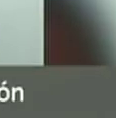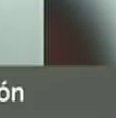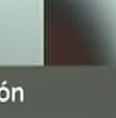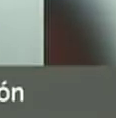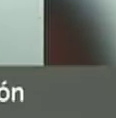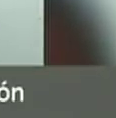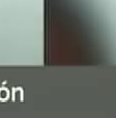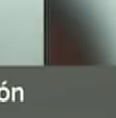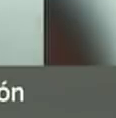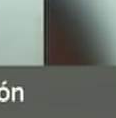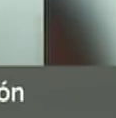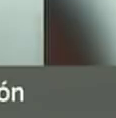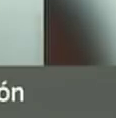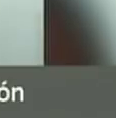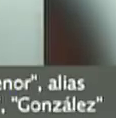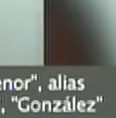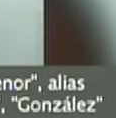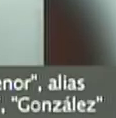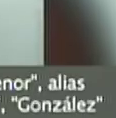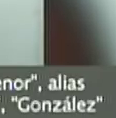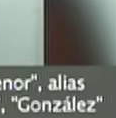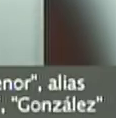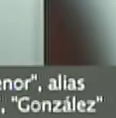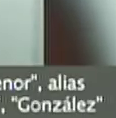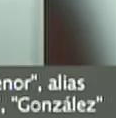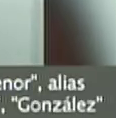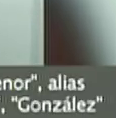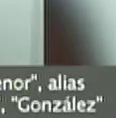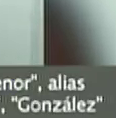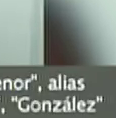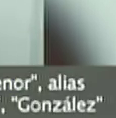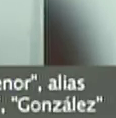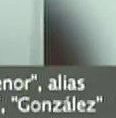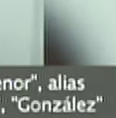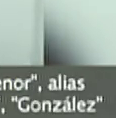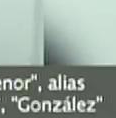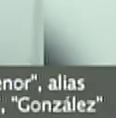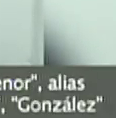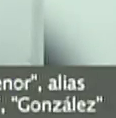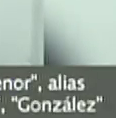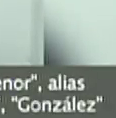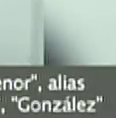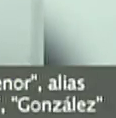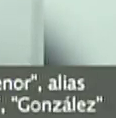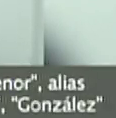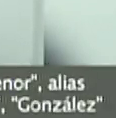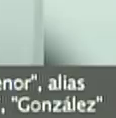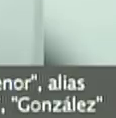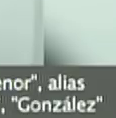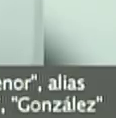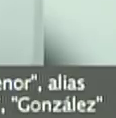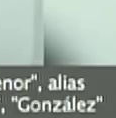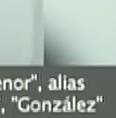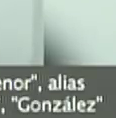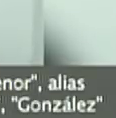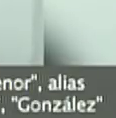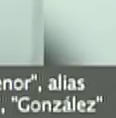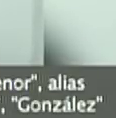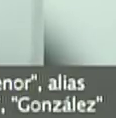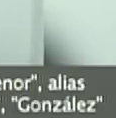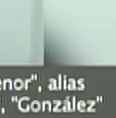Ahí tuvieron una reunión como de 15 a 20 minutos, en la cual se reunió